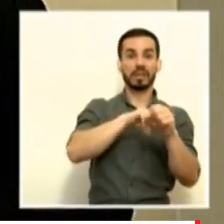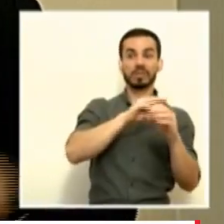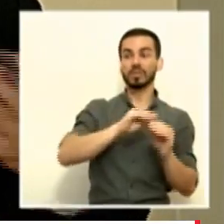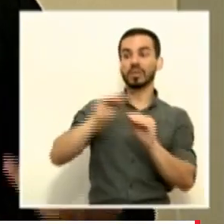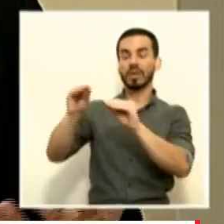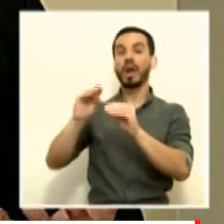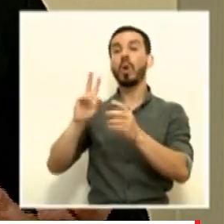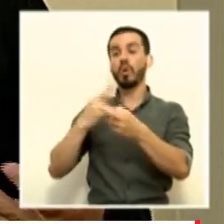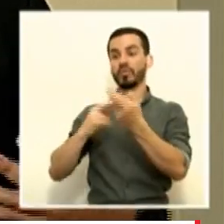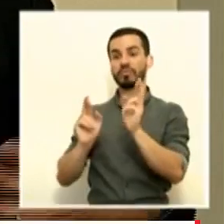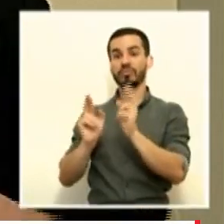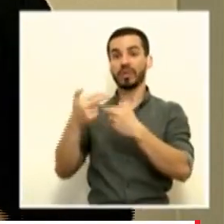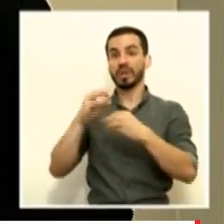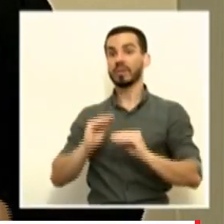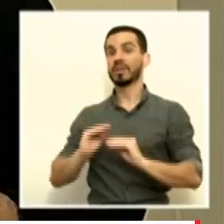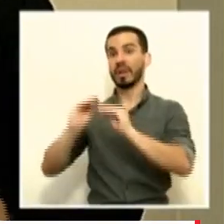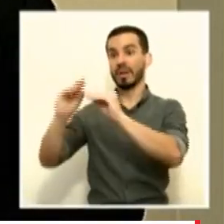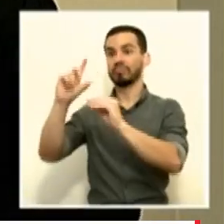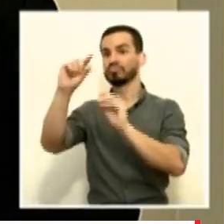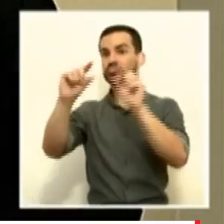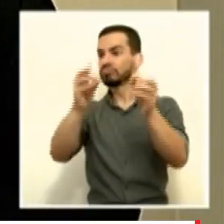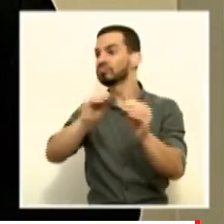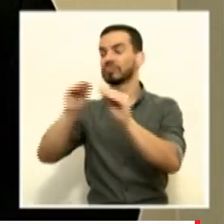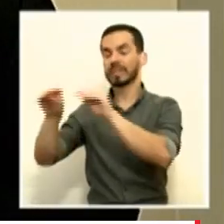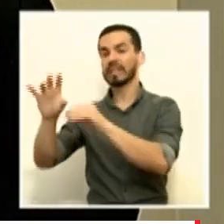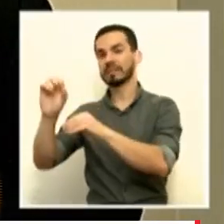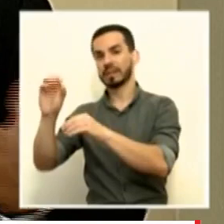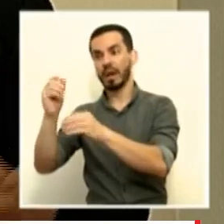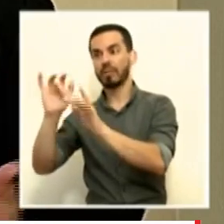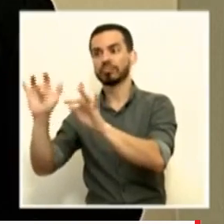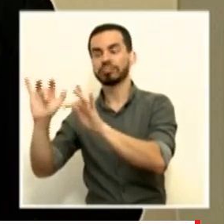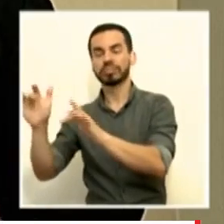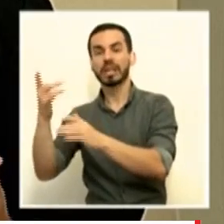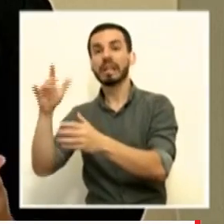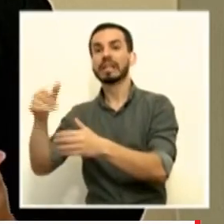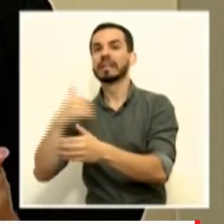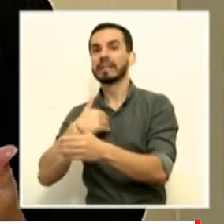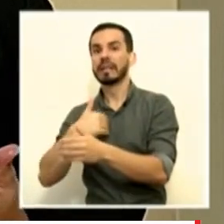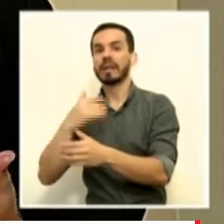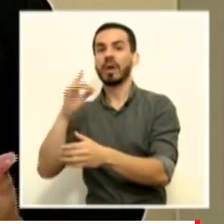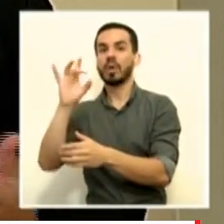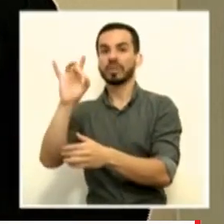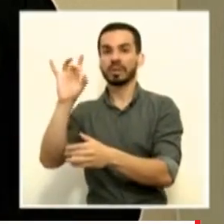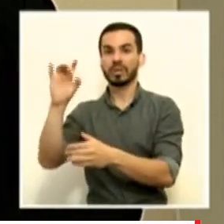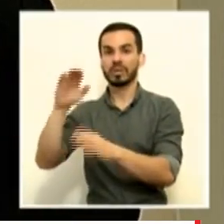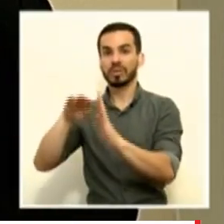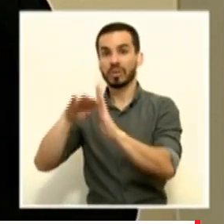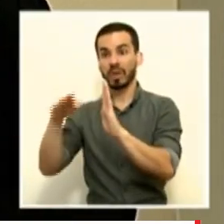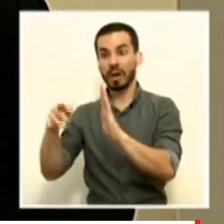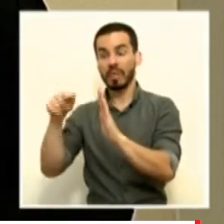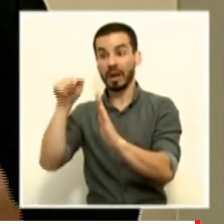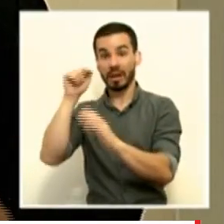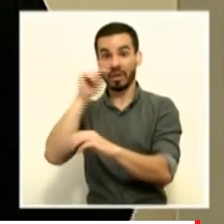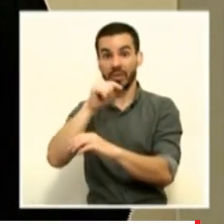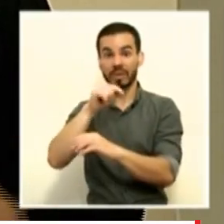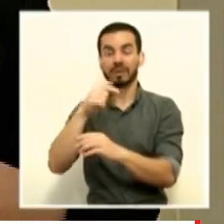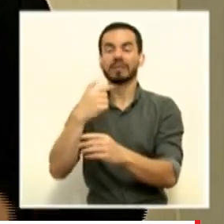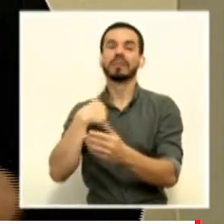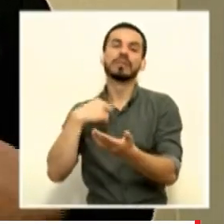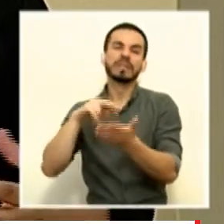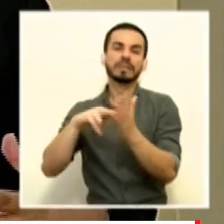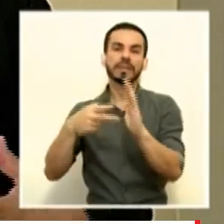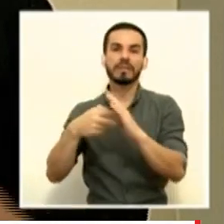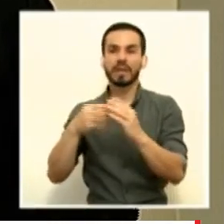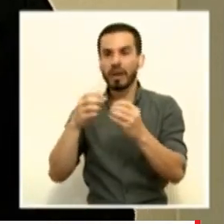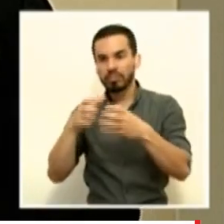hospitales periféricos o regionales. Esto en realidad, el SEACO tenía 88 camas, ahora con esto podríamos decir